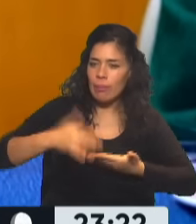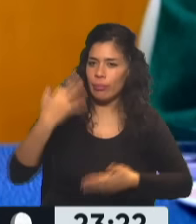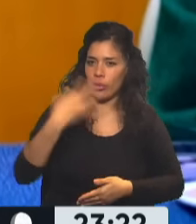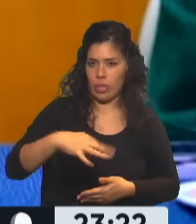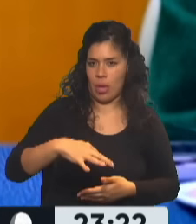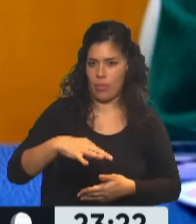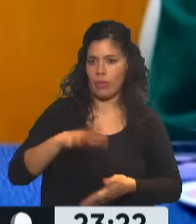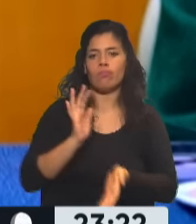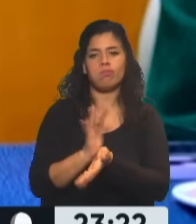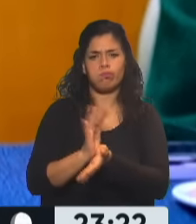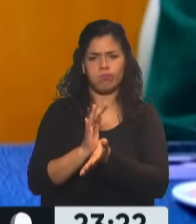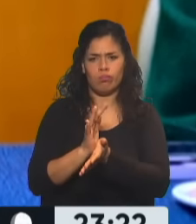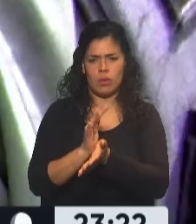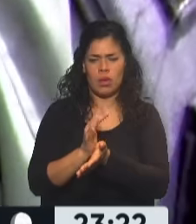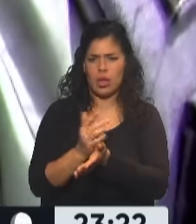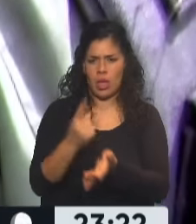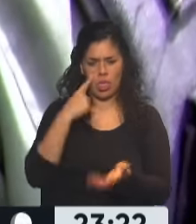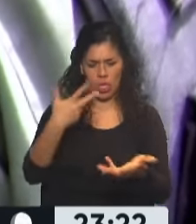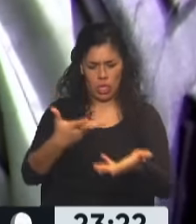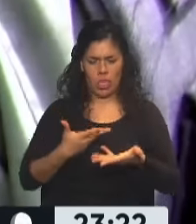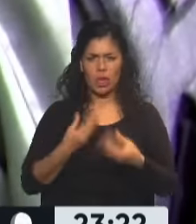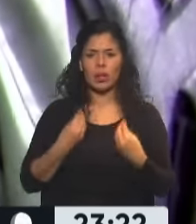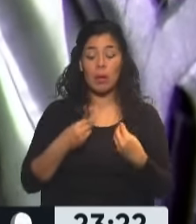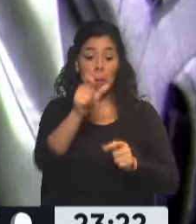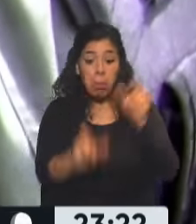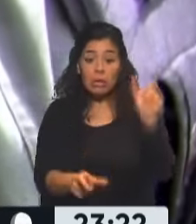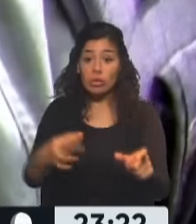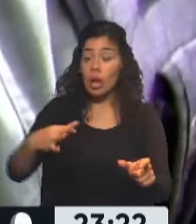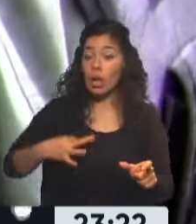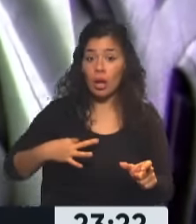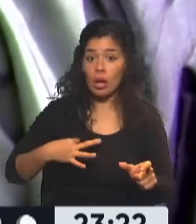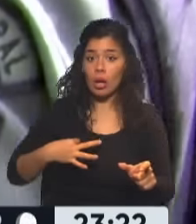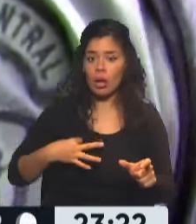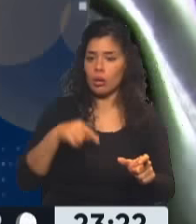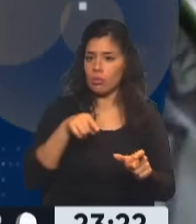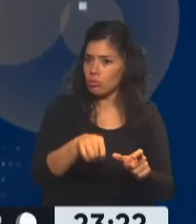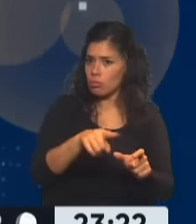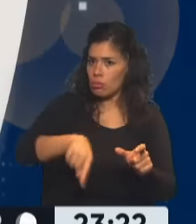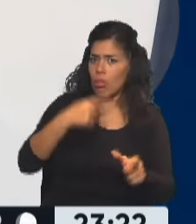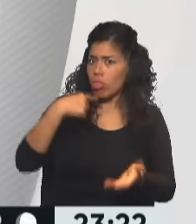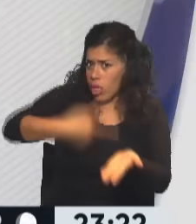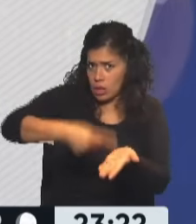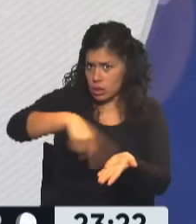la soberanía popular, que debe ser respetada a todo evento.